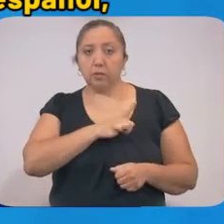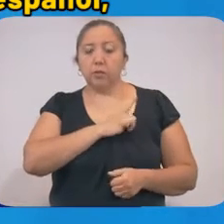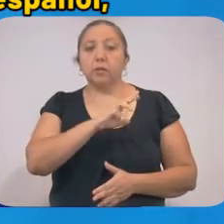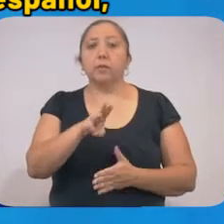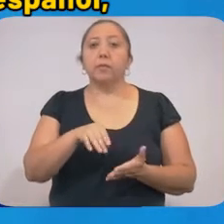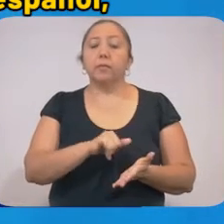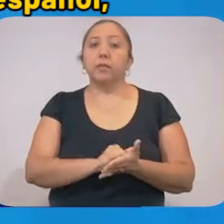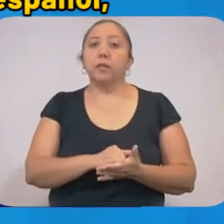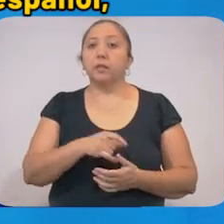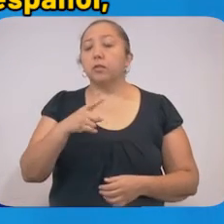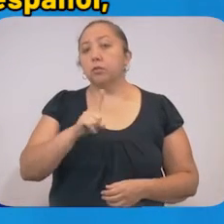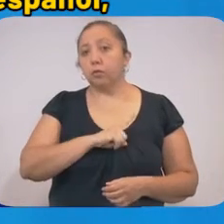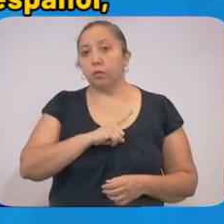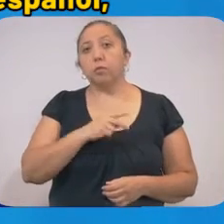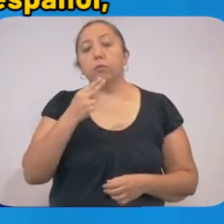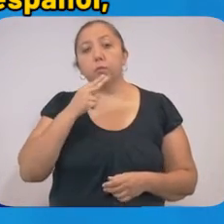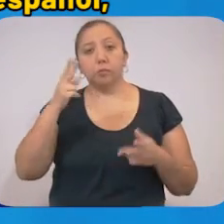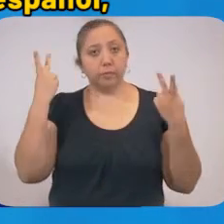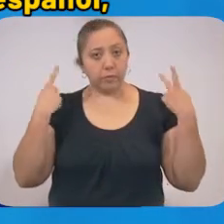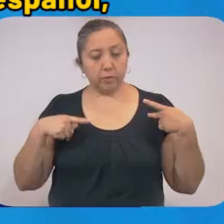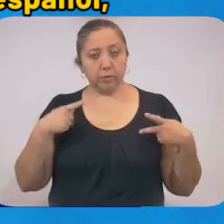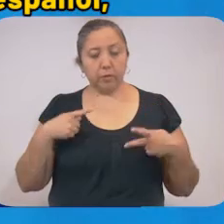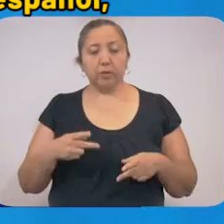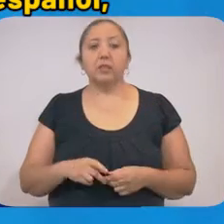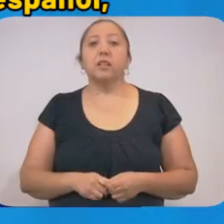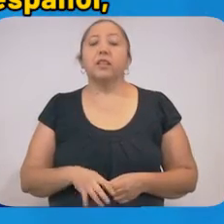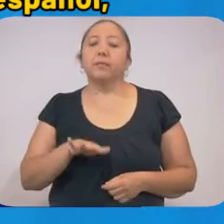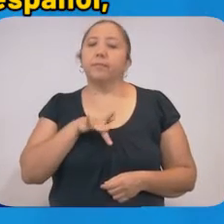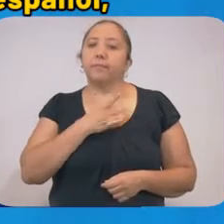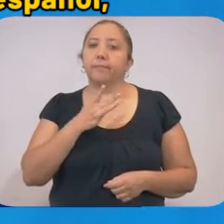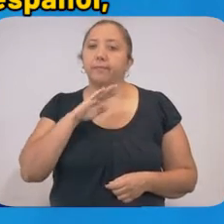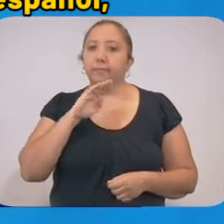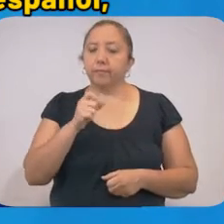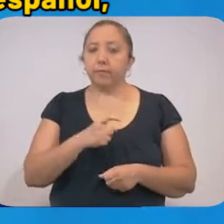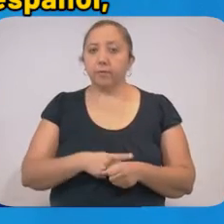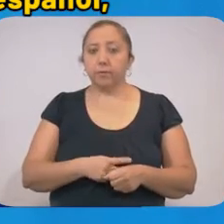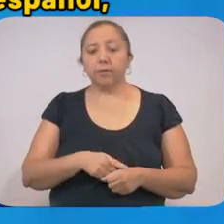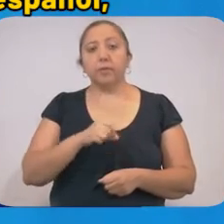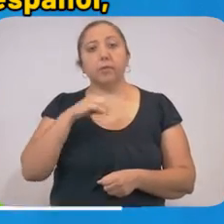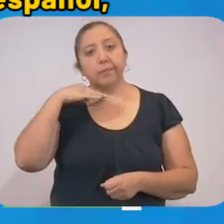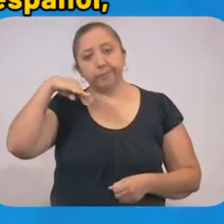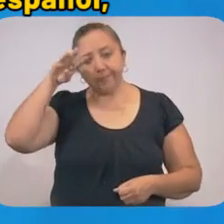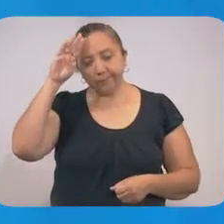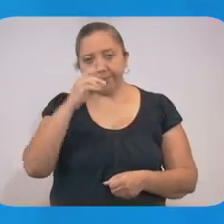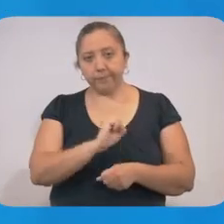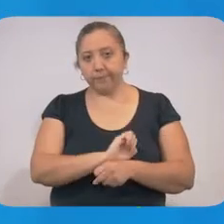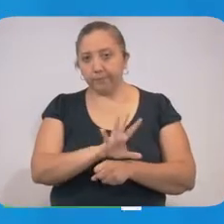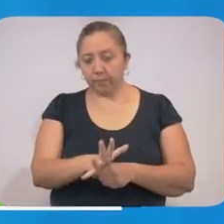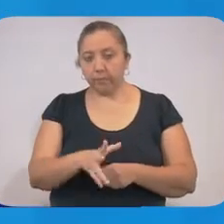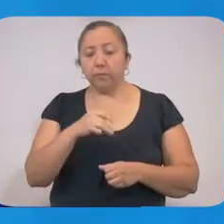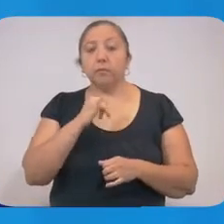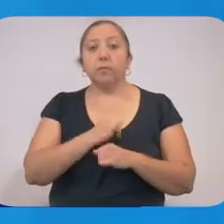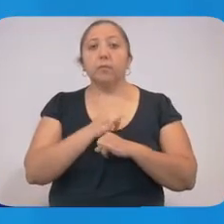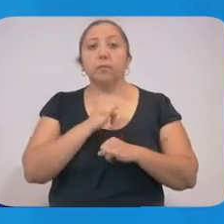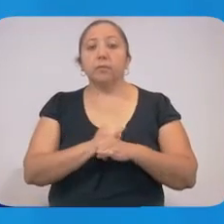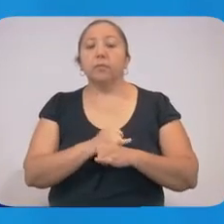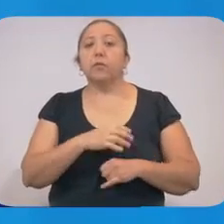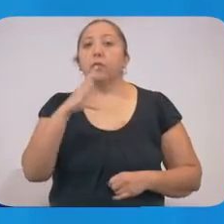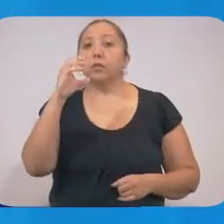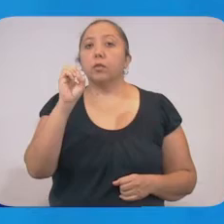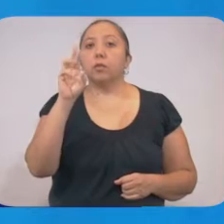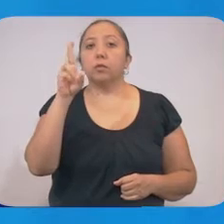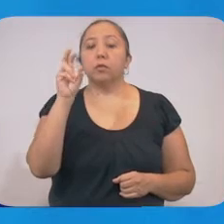y en maya y es para uso exclusivo de personas que presenten síntomas del coronavirus COVID-19. En la página de